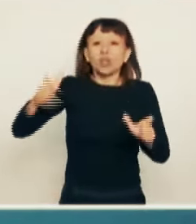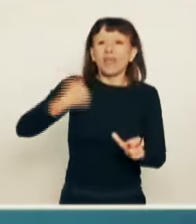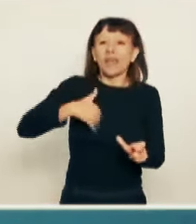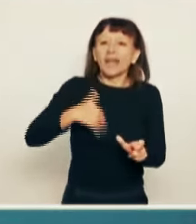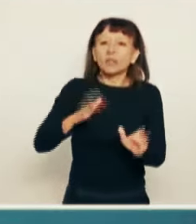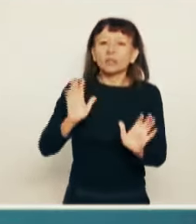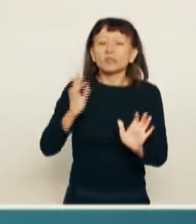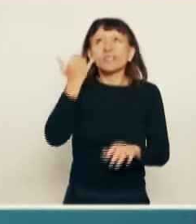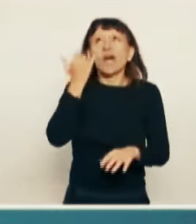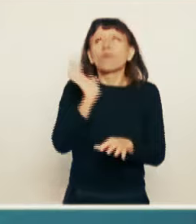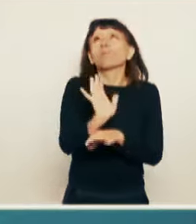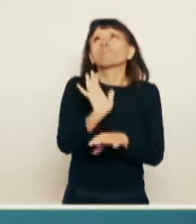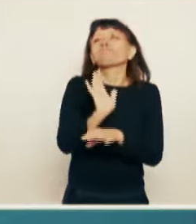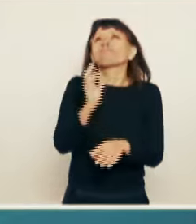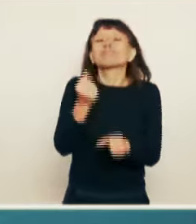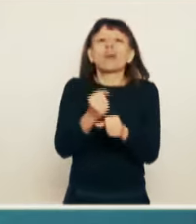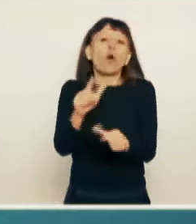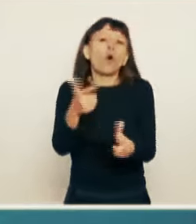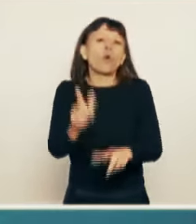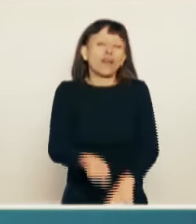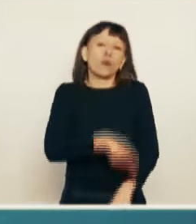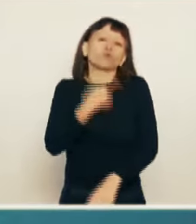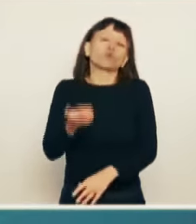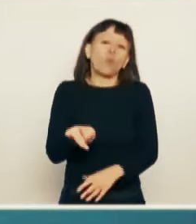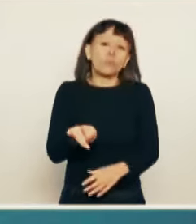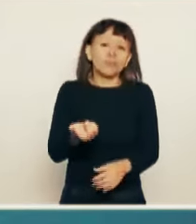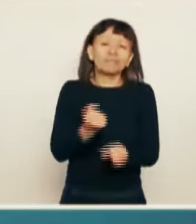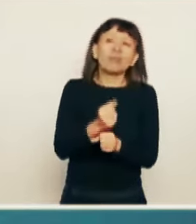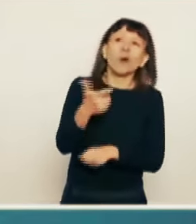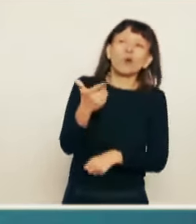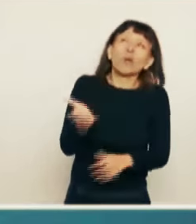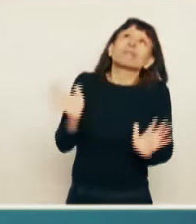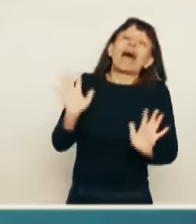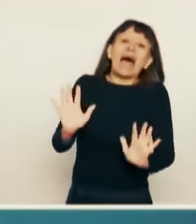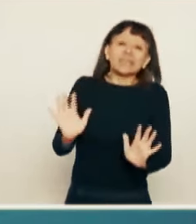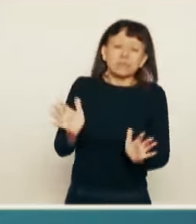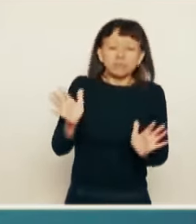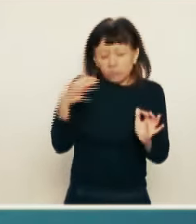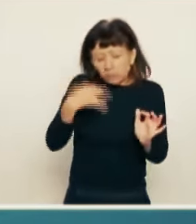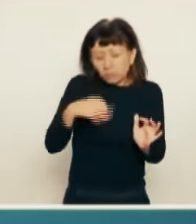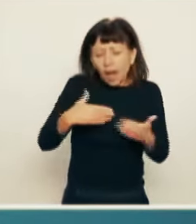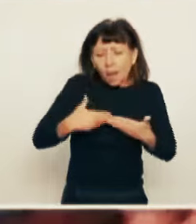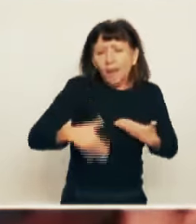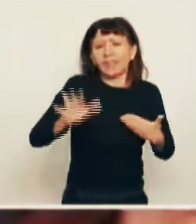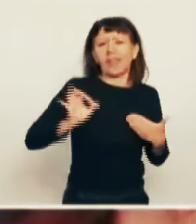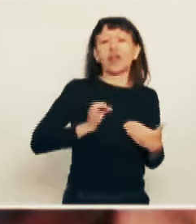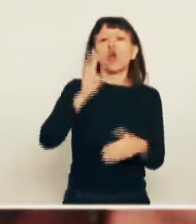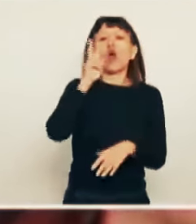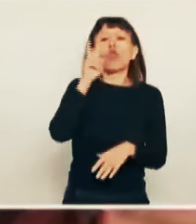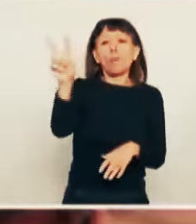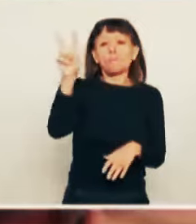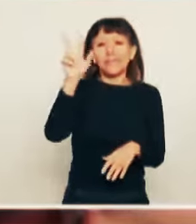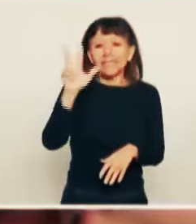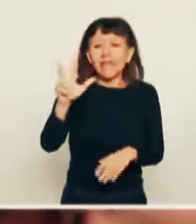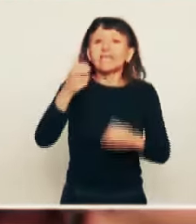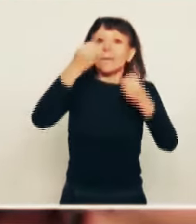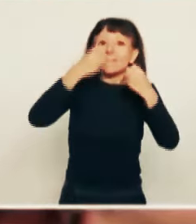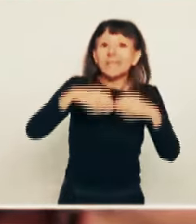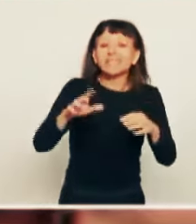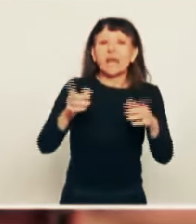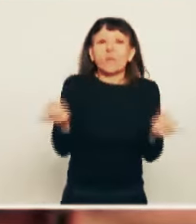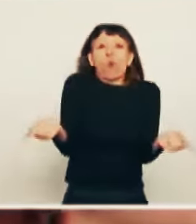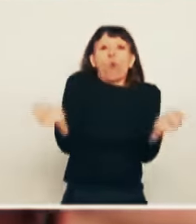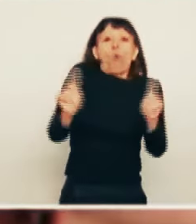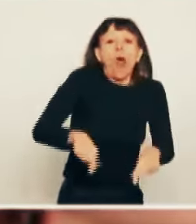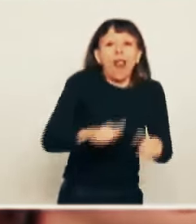la desocupación. Porque es cierto que a partir del año 2003 comenzamos con la industrialización y con